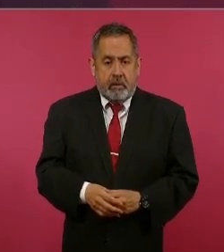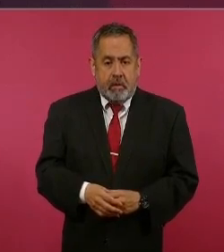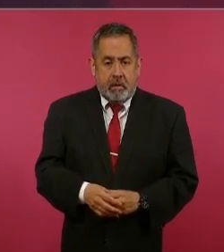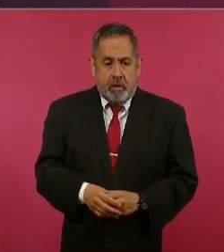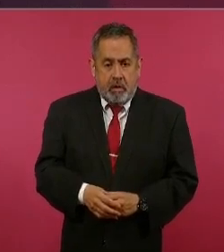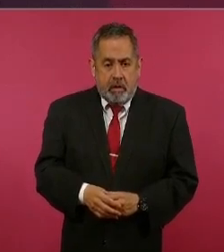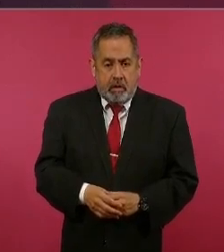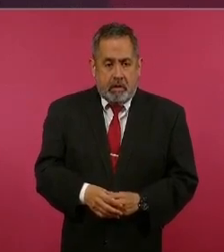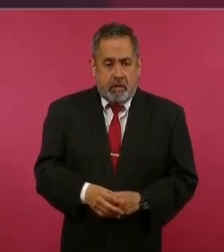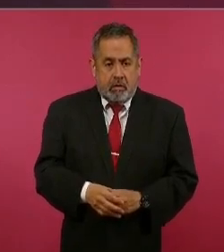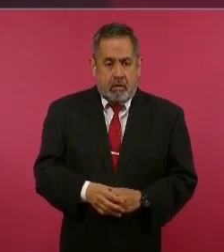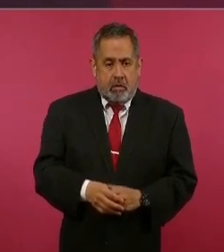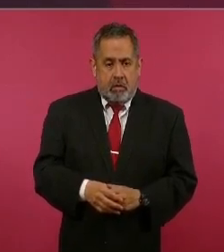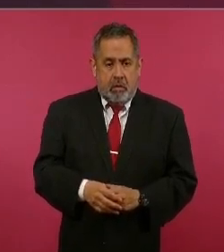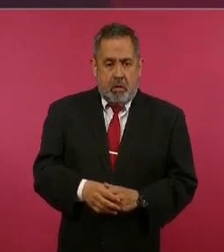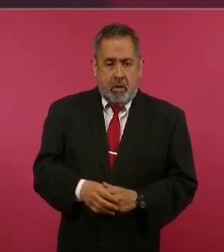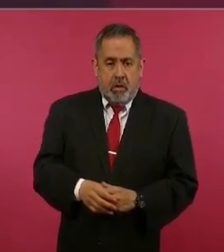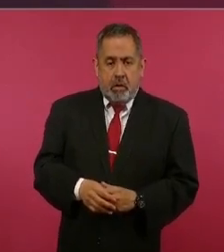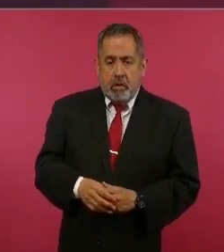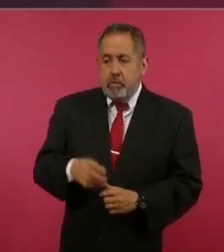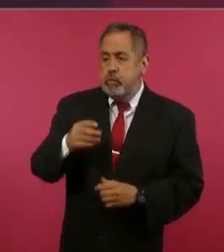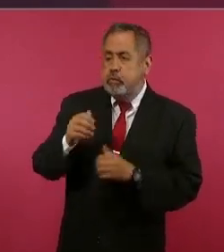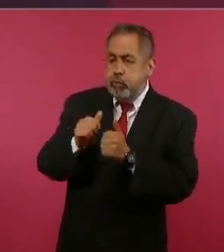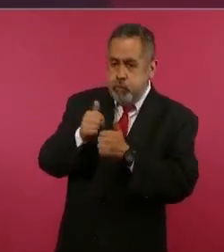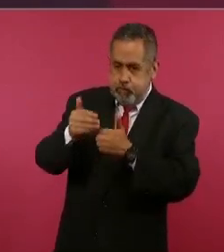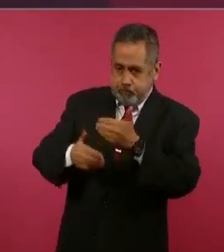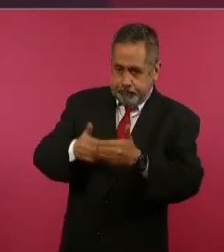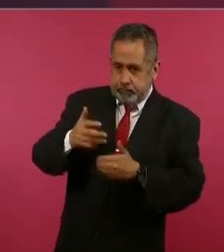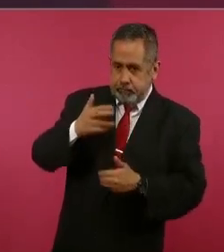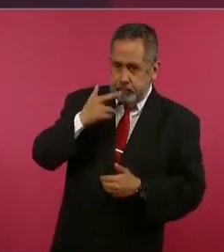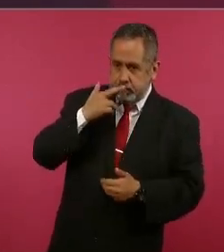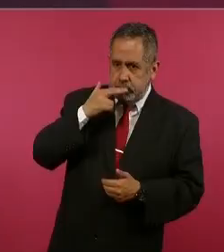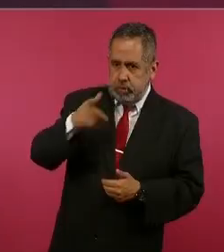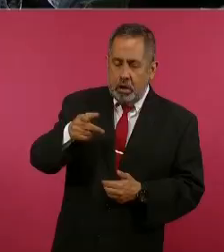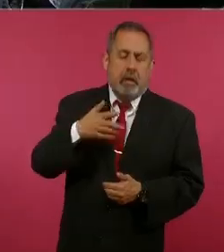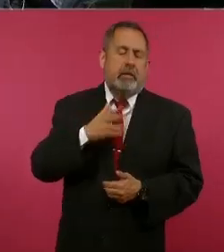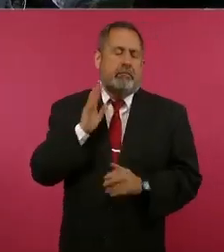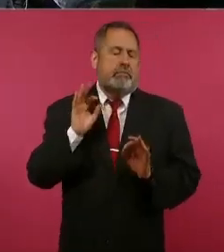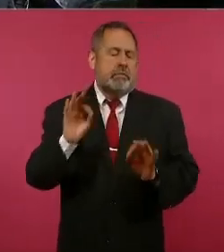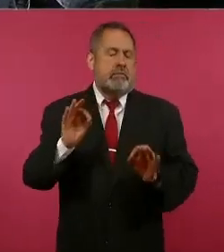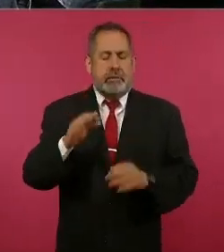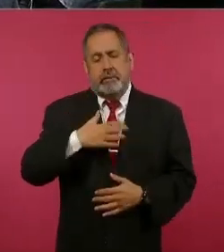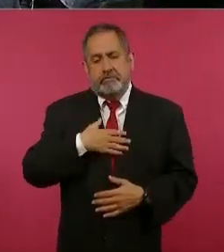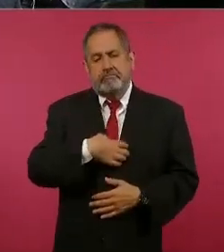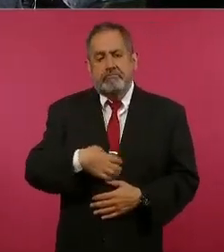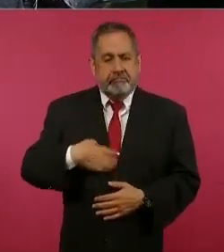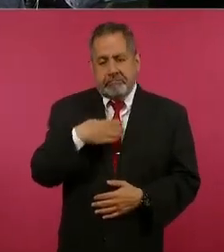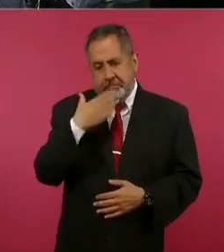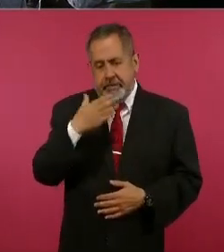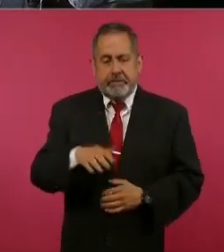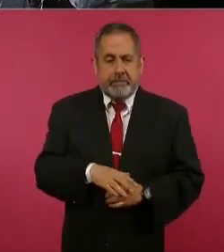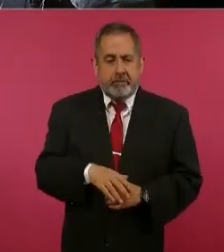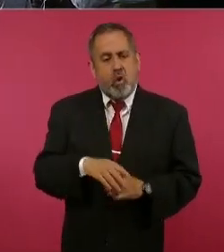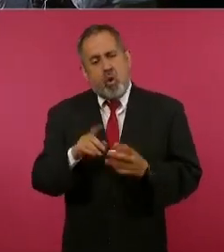Entonces, en eso ya se ha avanzado, yo estoy muy contento. Lo